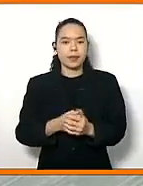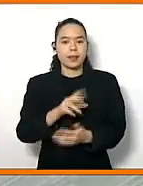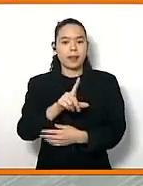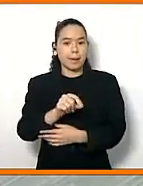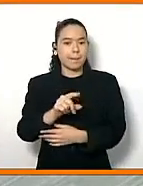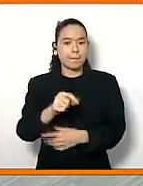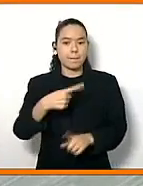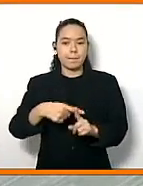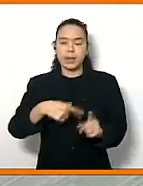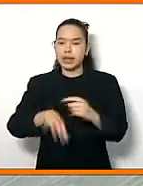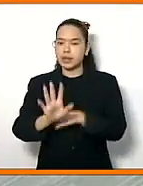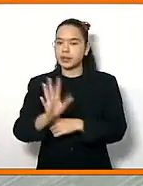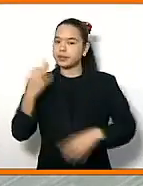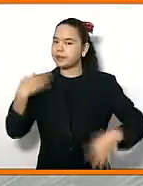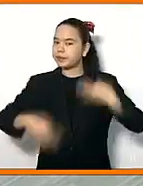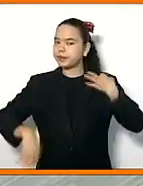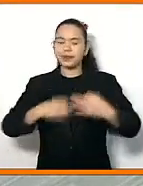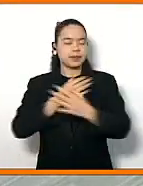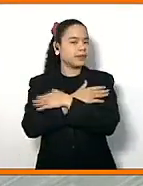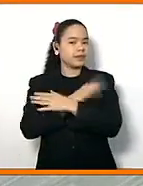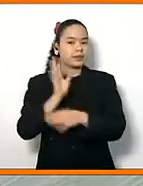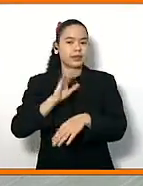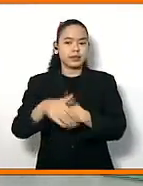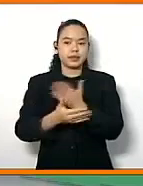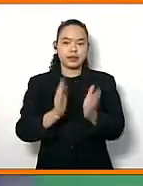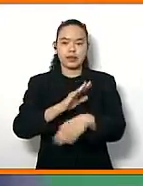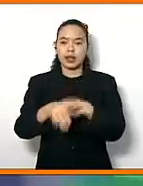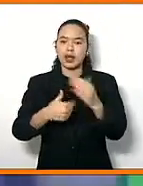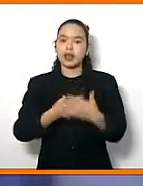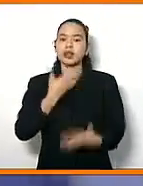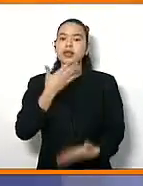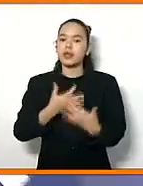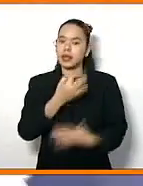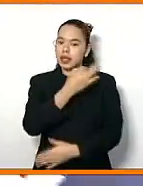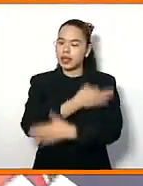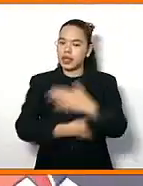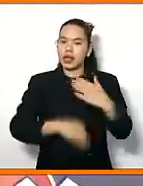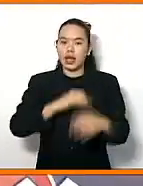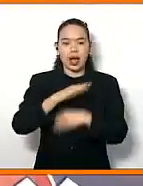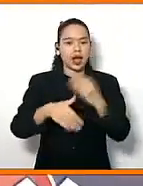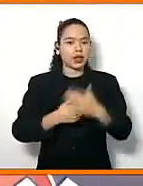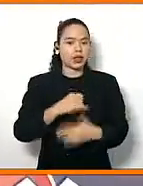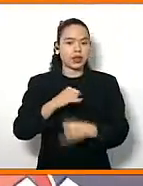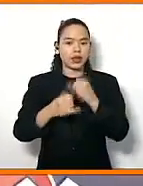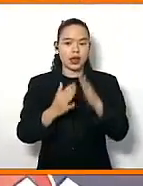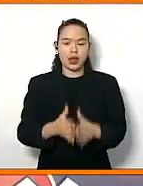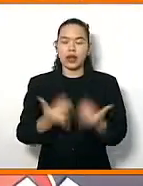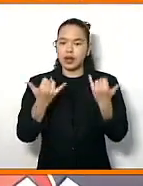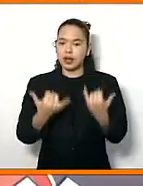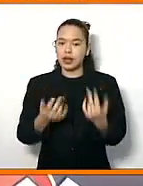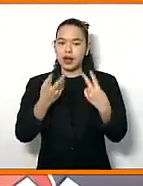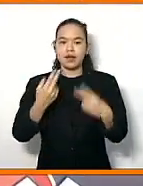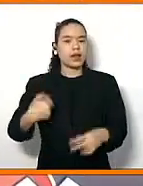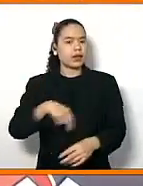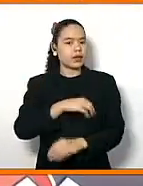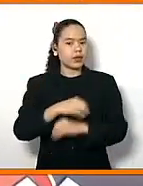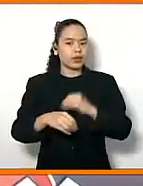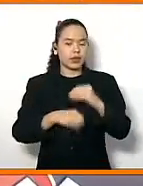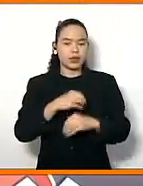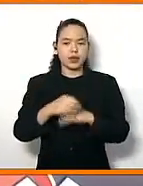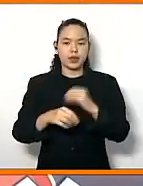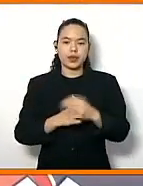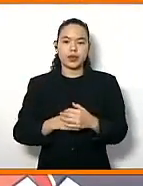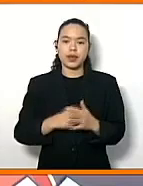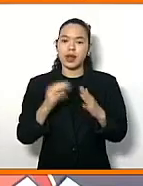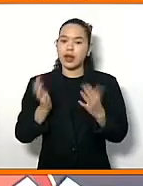20 más 5. Felicidades. Me despido deseándoles una linda tarde a todos nuestros jugadores que han sintonizado nuestro